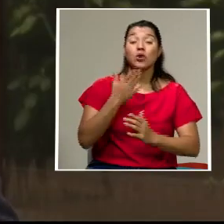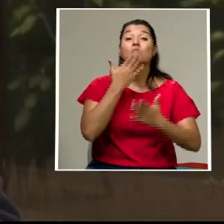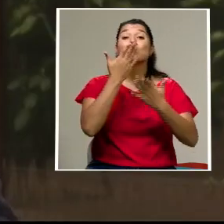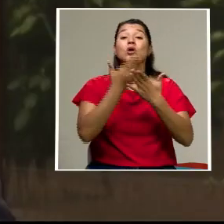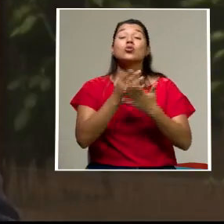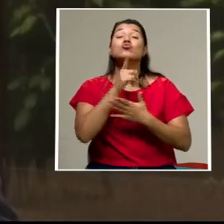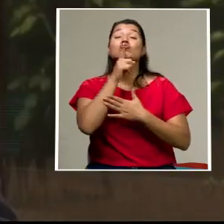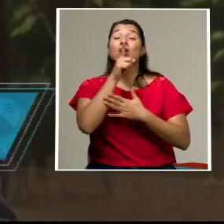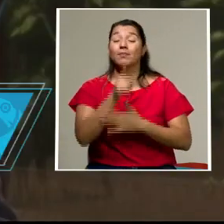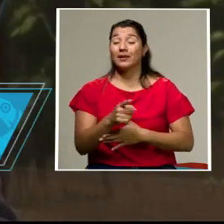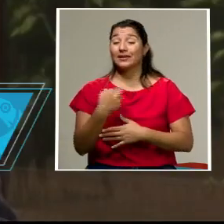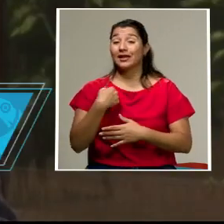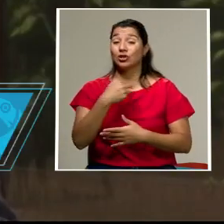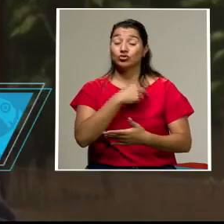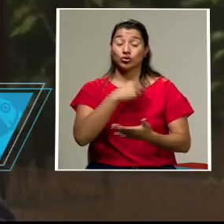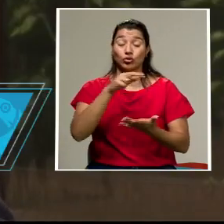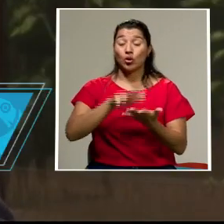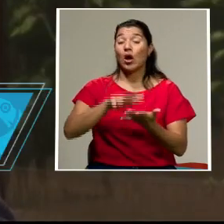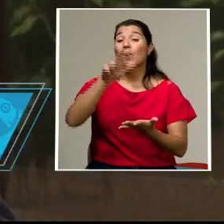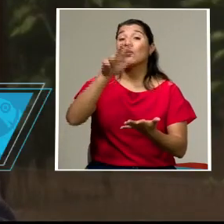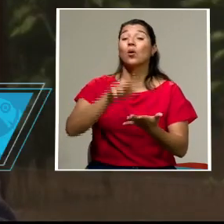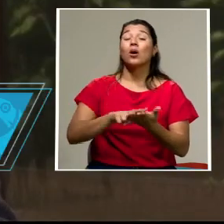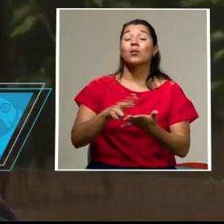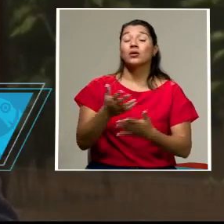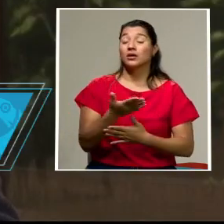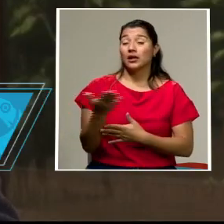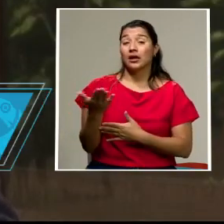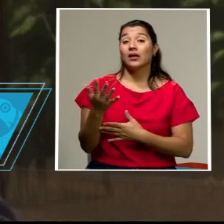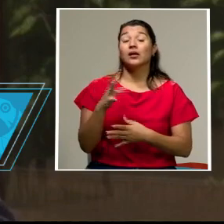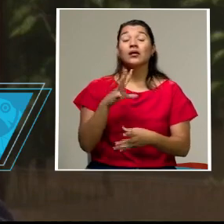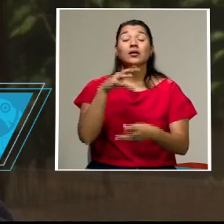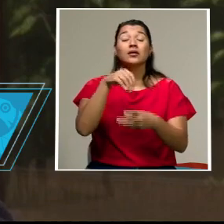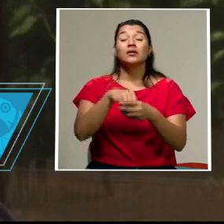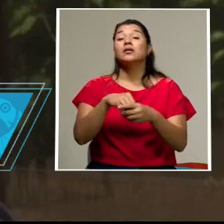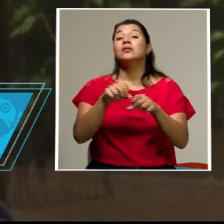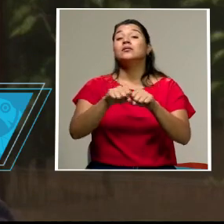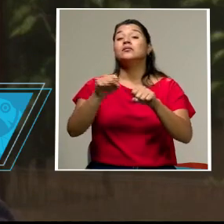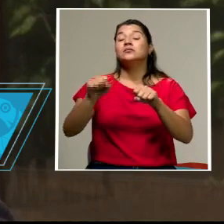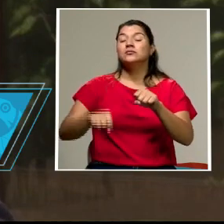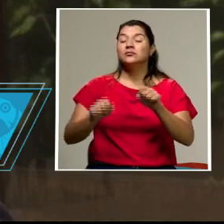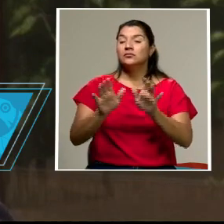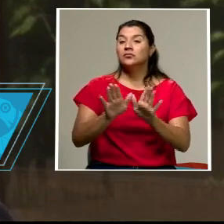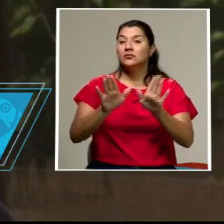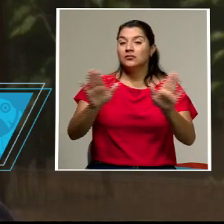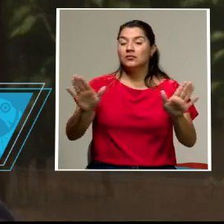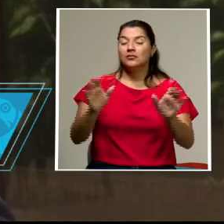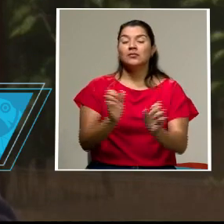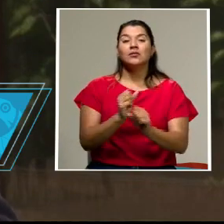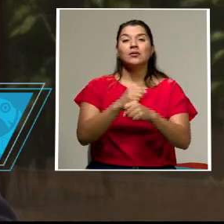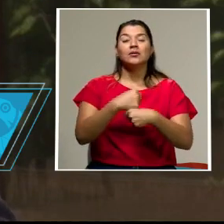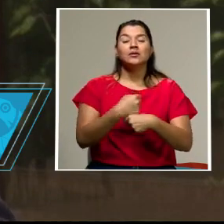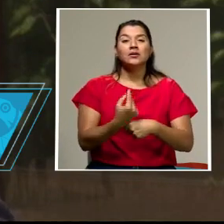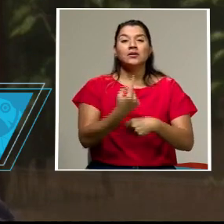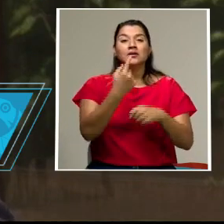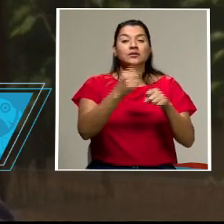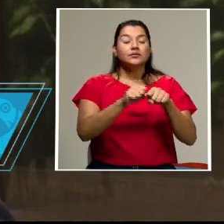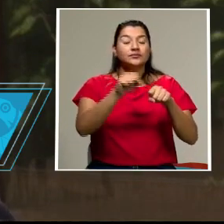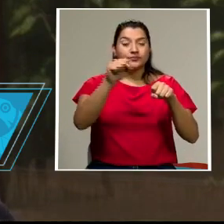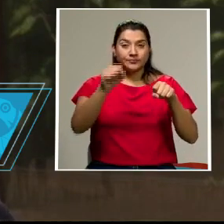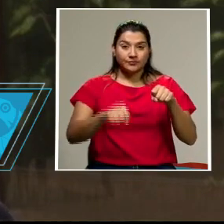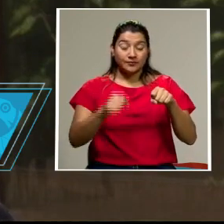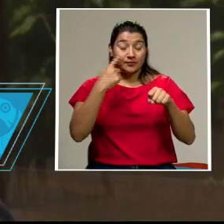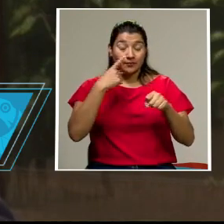estaba aprobado en el texto que se dictaminó es que dentro del sistema general se creaba un sistema de